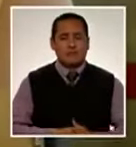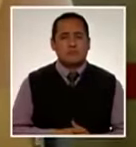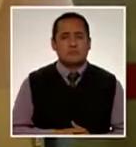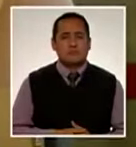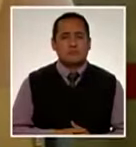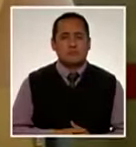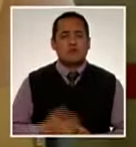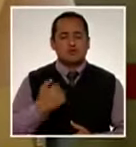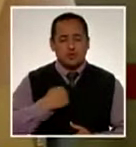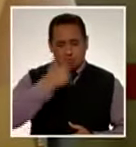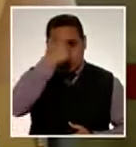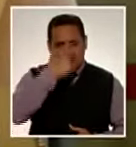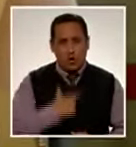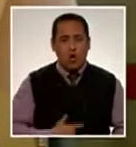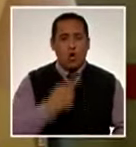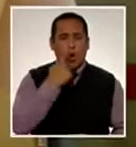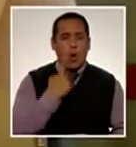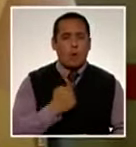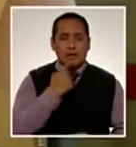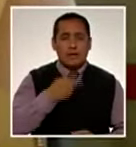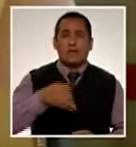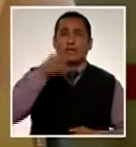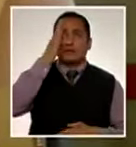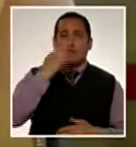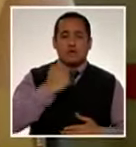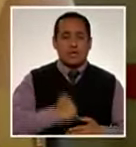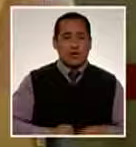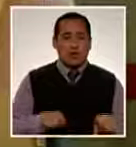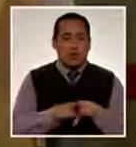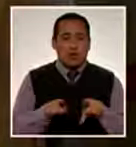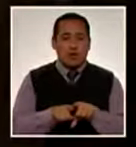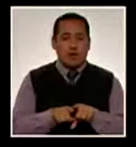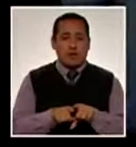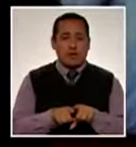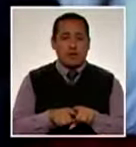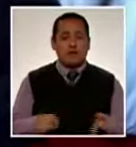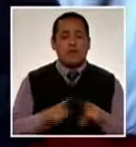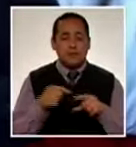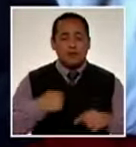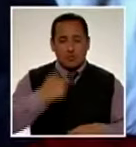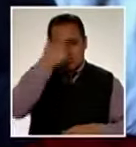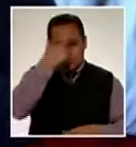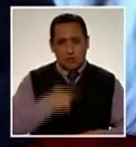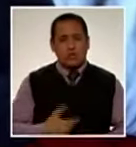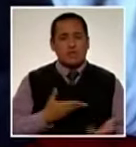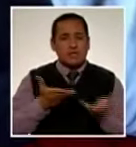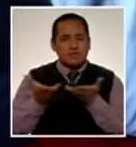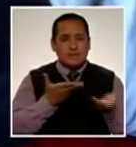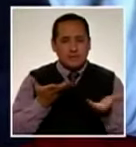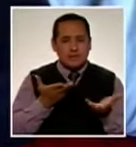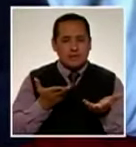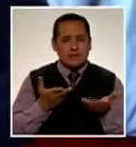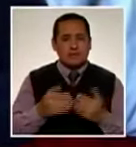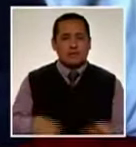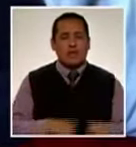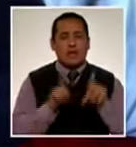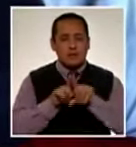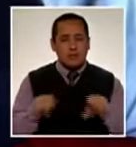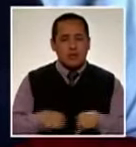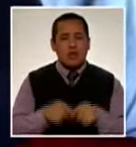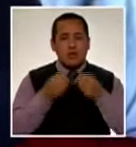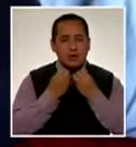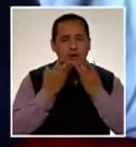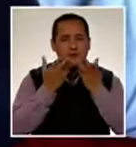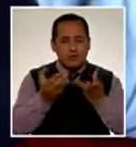am a man who is a child of God. Yo soy un hombre que es hijo de Dios. I'm a servant. Yo soy alguien que sirve, yo soy un